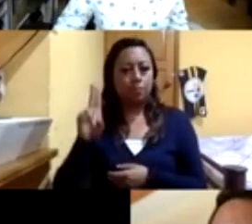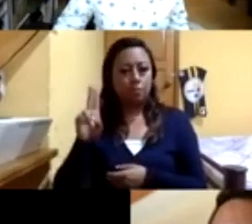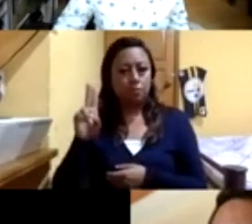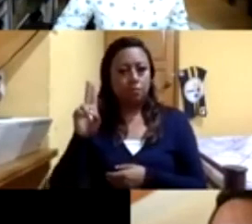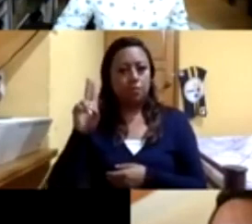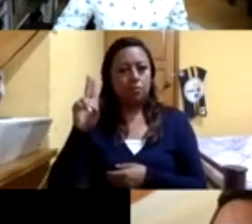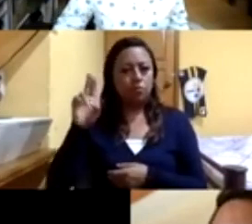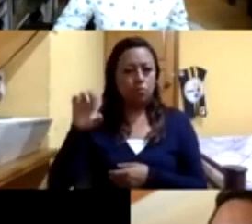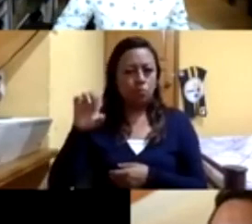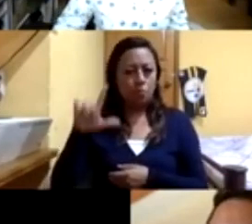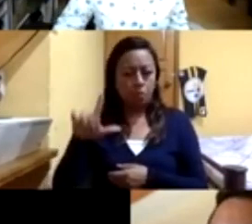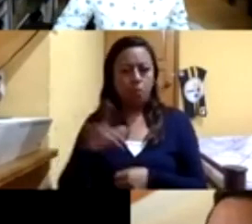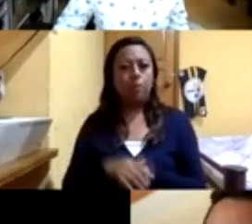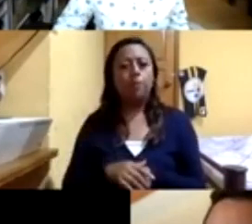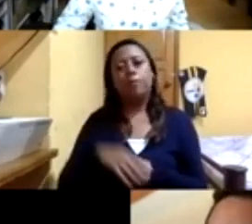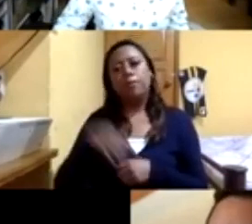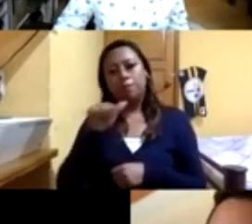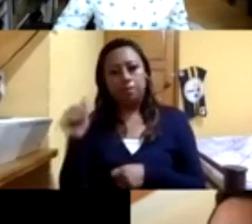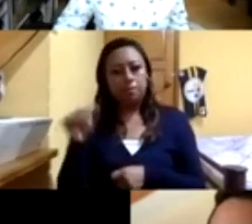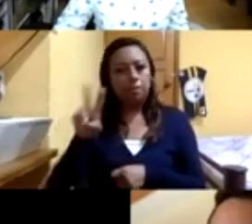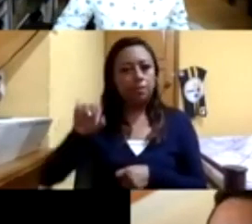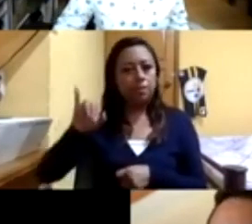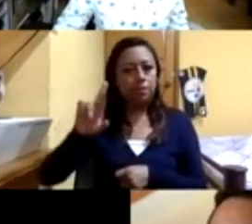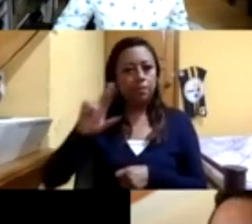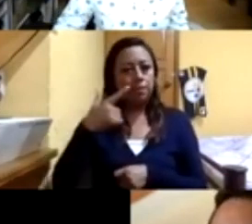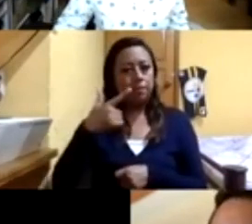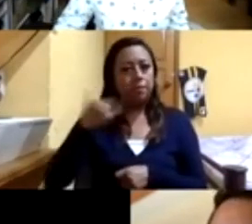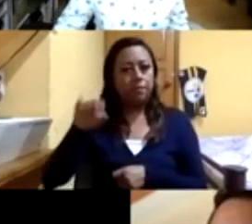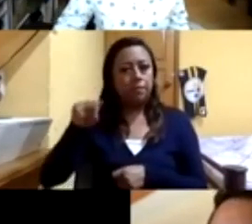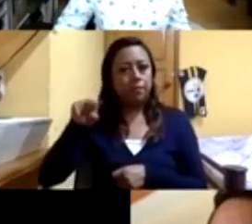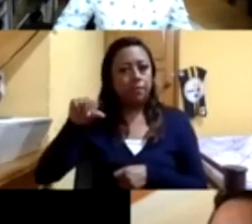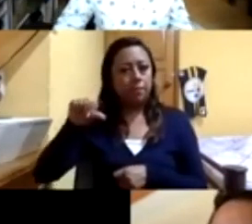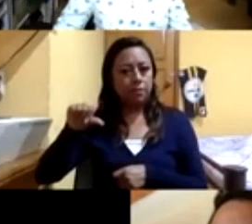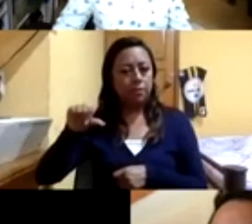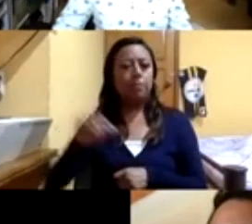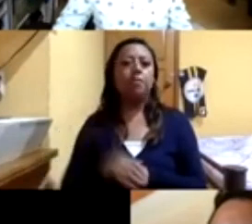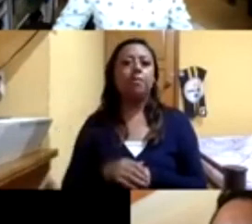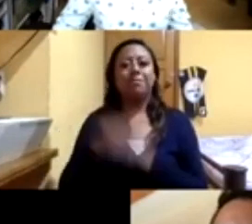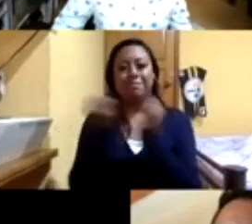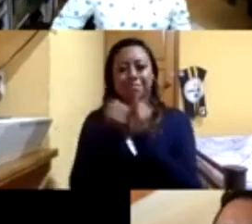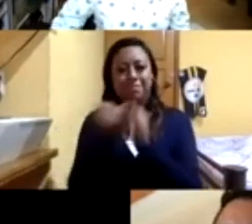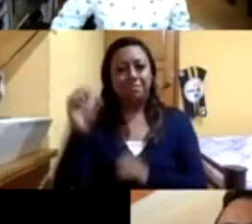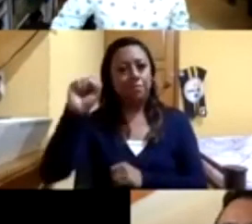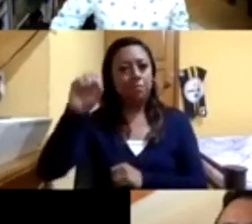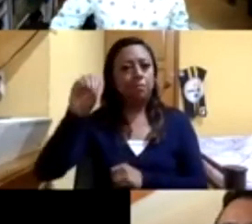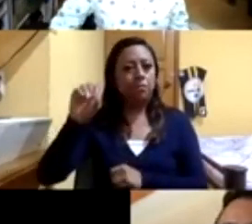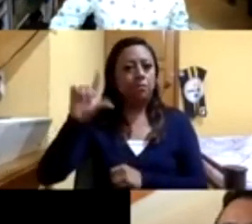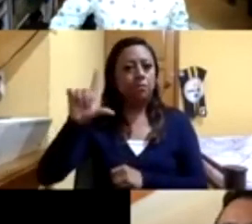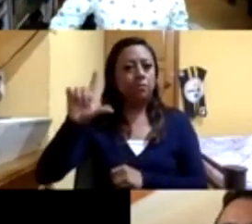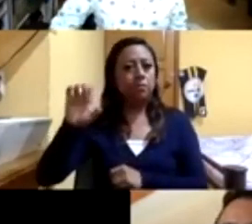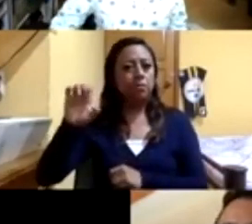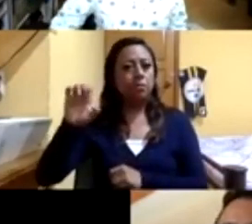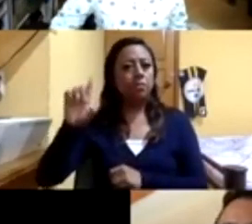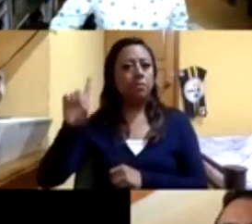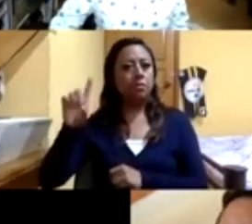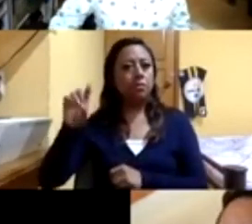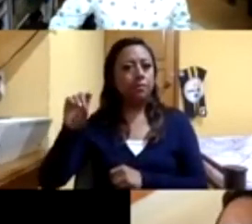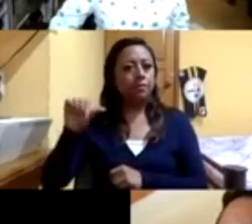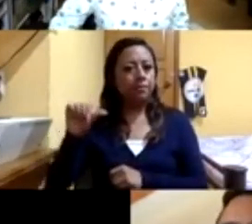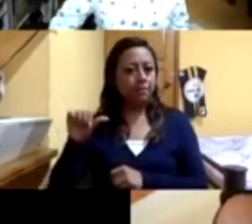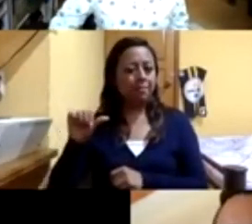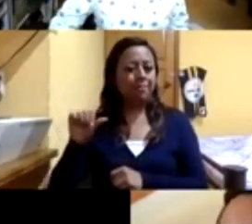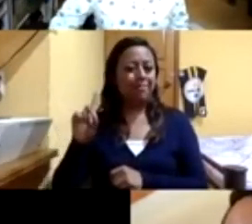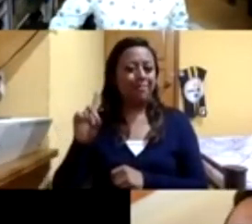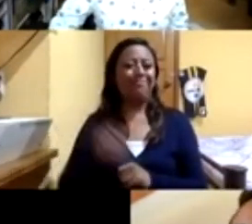su presentación. Y a Soledad, Rodrigo, de verdad, muchas gracias a todos ustedes. Y comisionada, pues estamos deseosos de que podamos